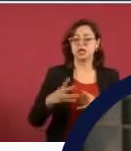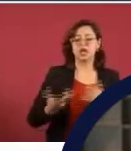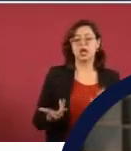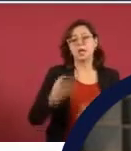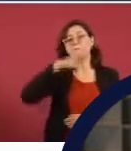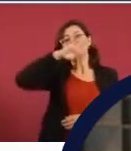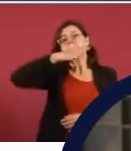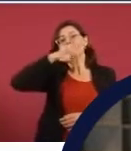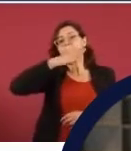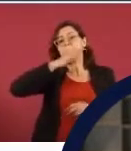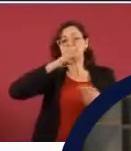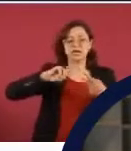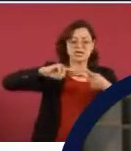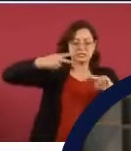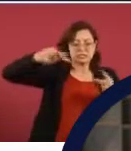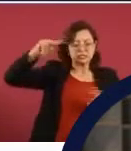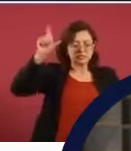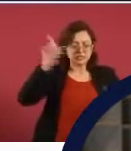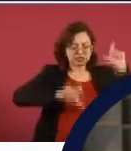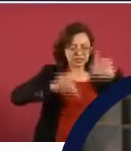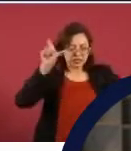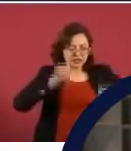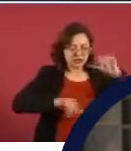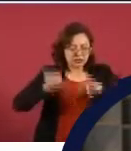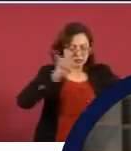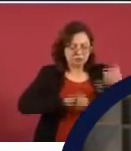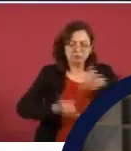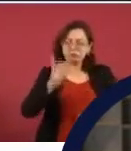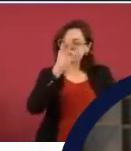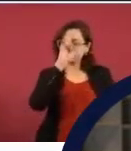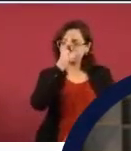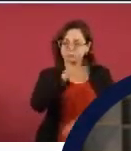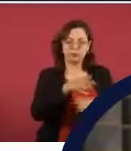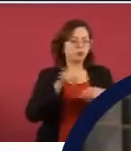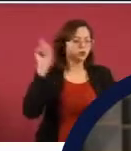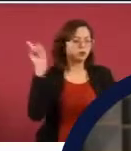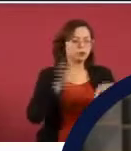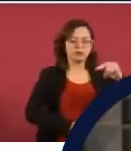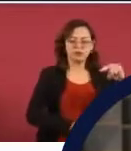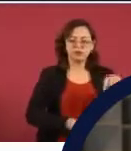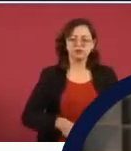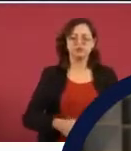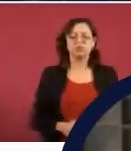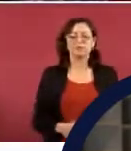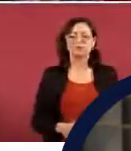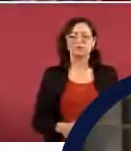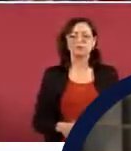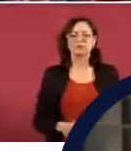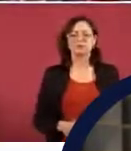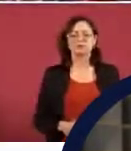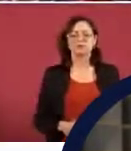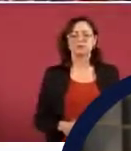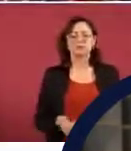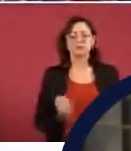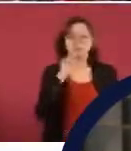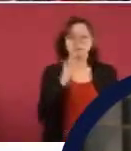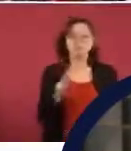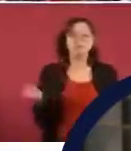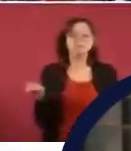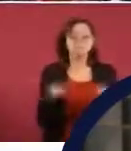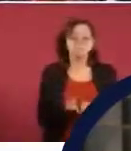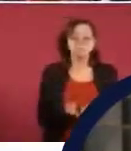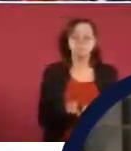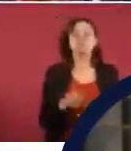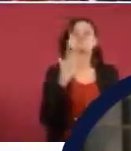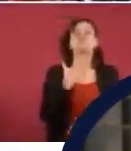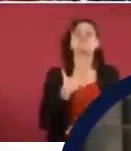0%. Sin embargo, sí, los expertos dicen, bueno, tienen que cambiar las razones por las cuales se cayó al 0%. O sea, este